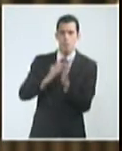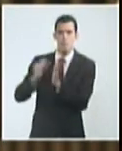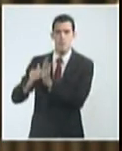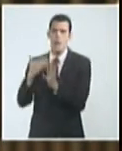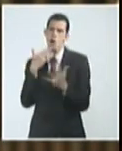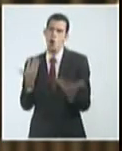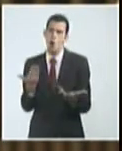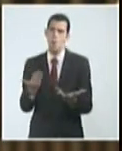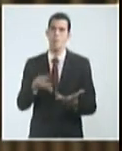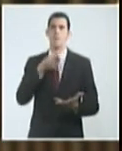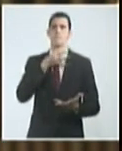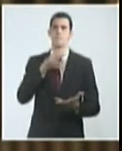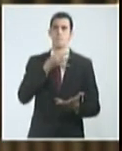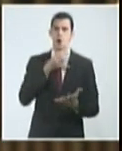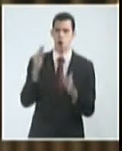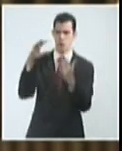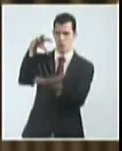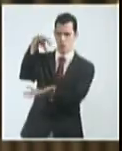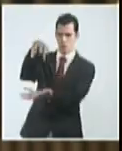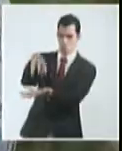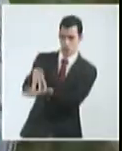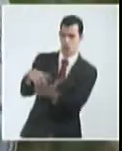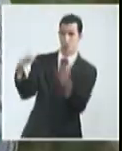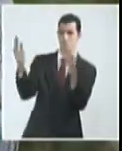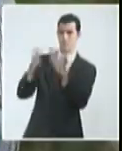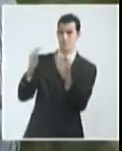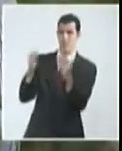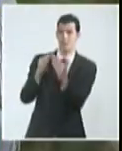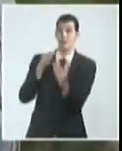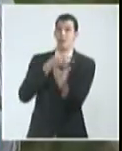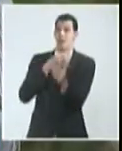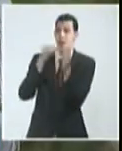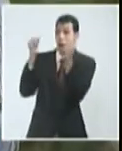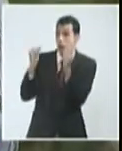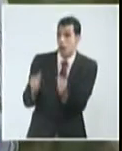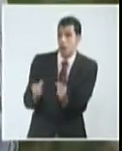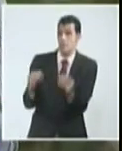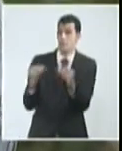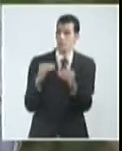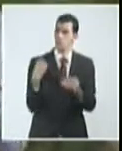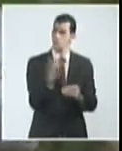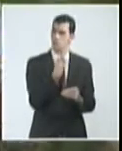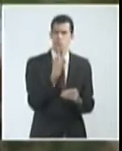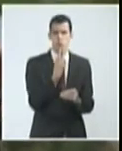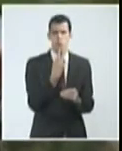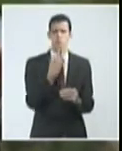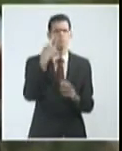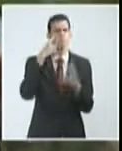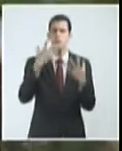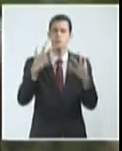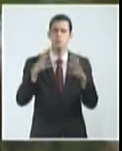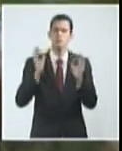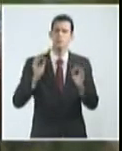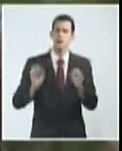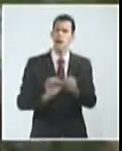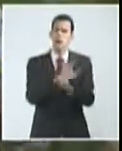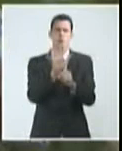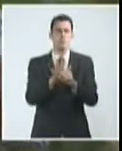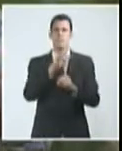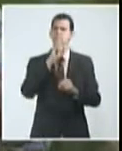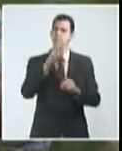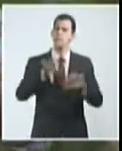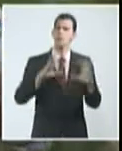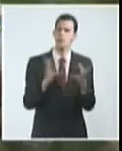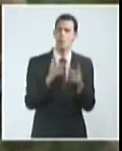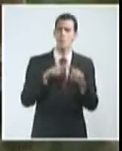abordar la problemática de los barrios, no podemos desconocer y dejar de reconocer que en medio de todos los momentos han existido líderes de